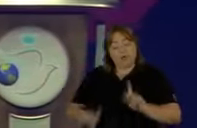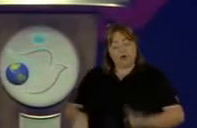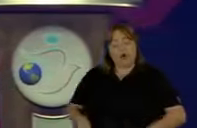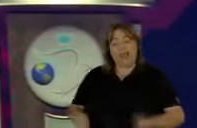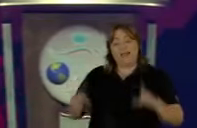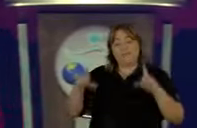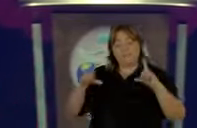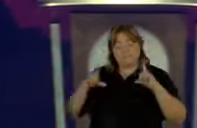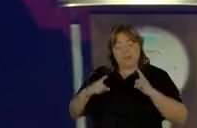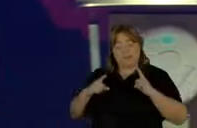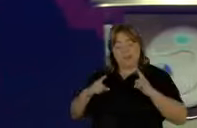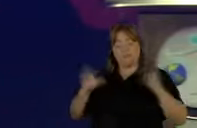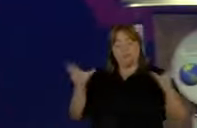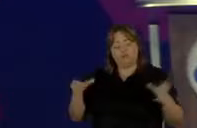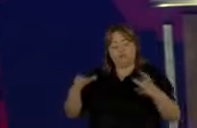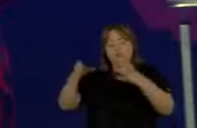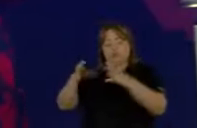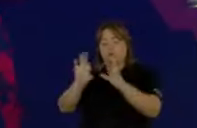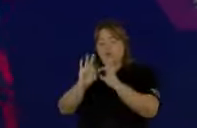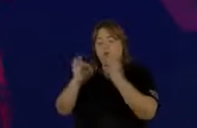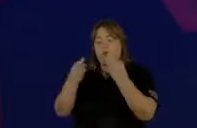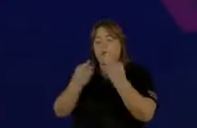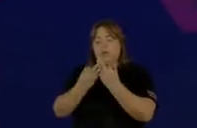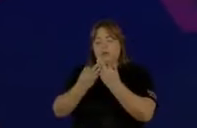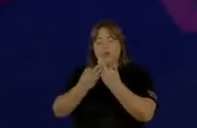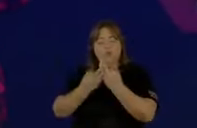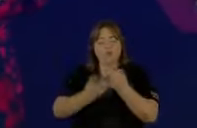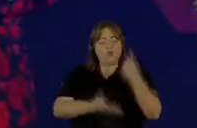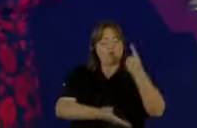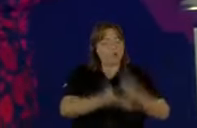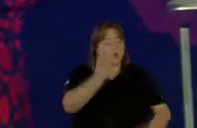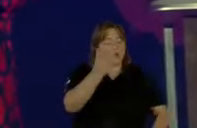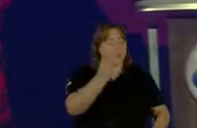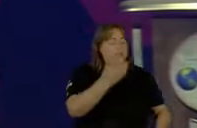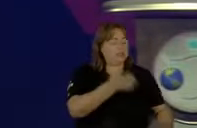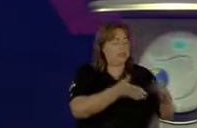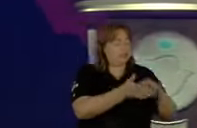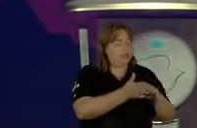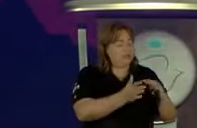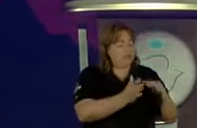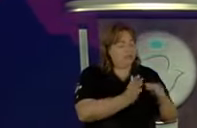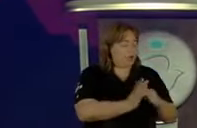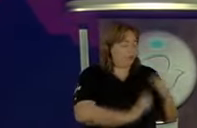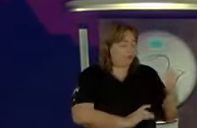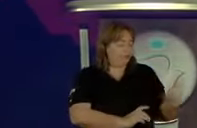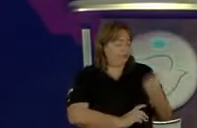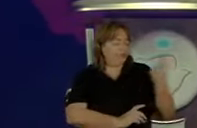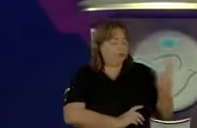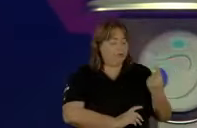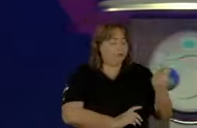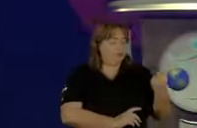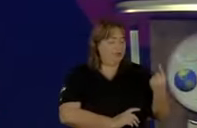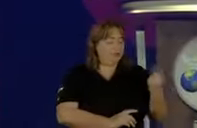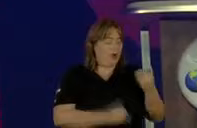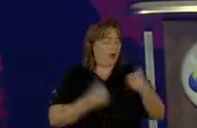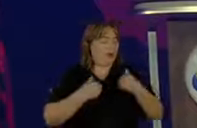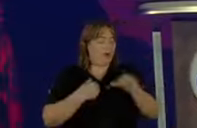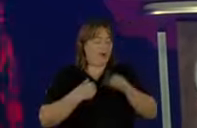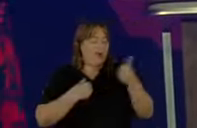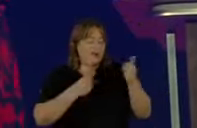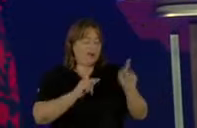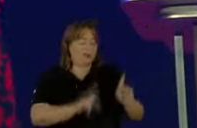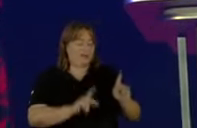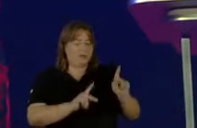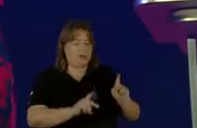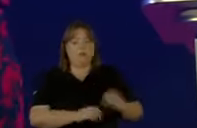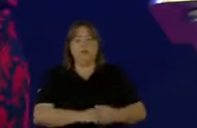los desamparados. ¿Qué significa un desamparado? Alguien que no tiene a nadie. Y la diferencia es